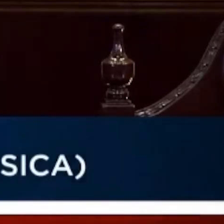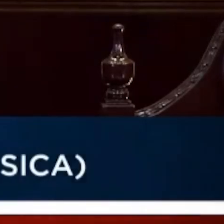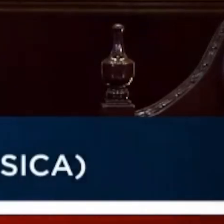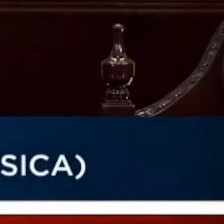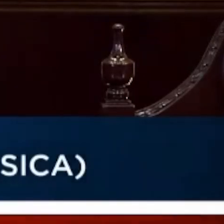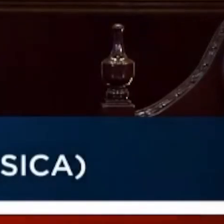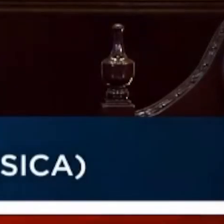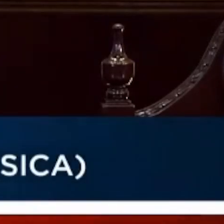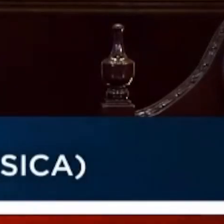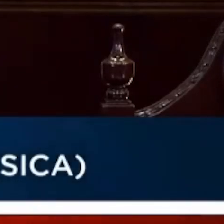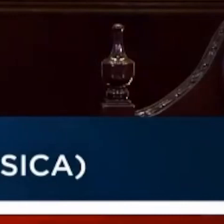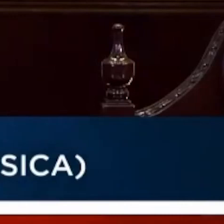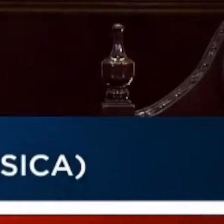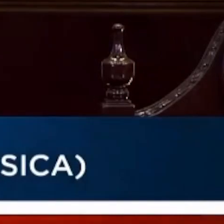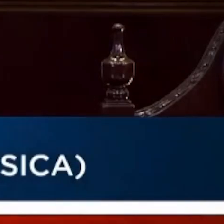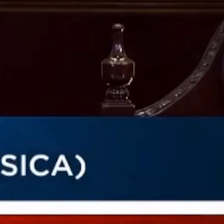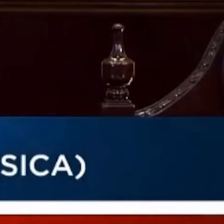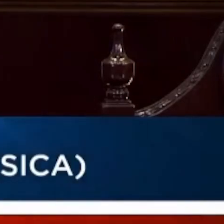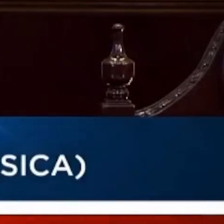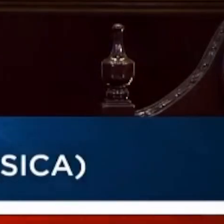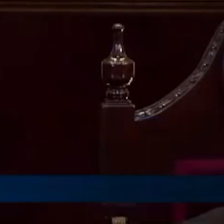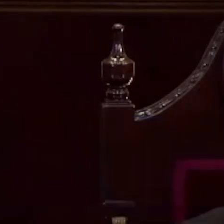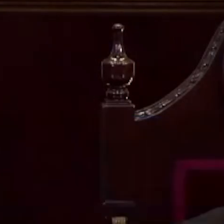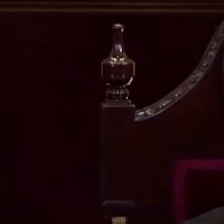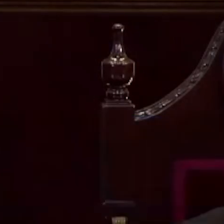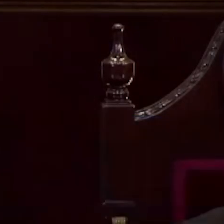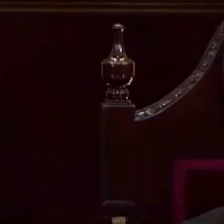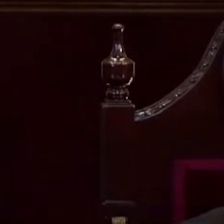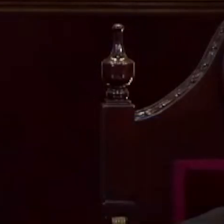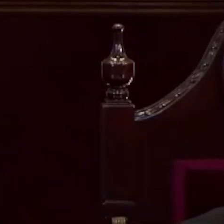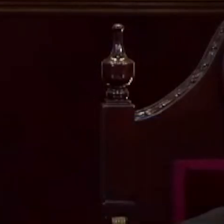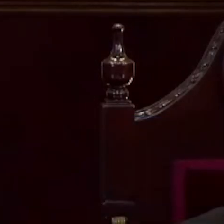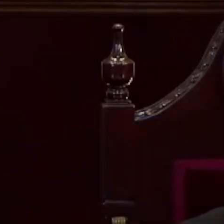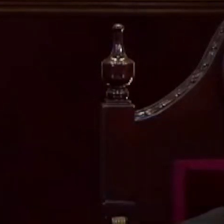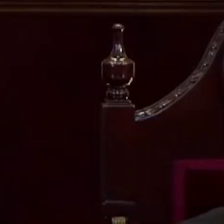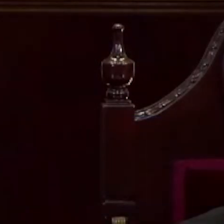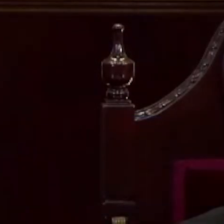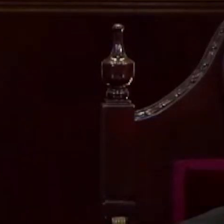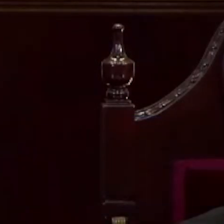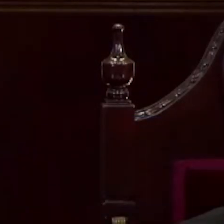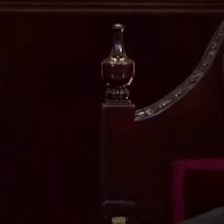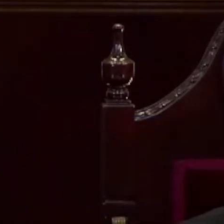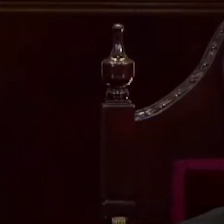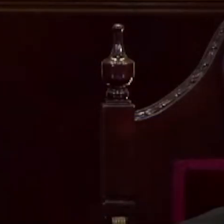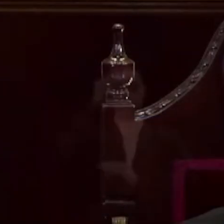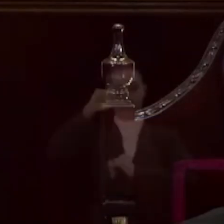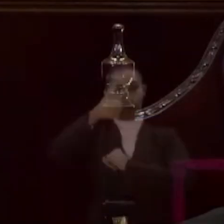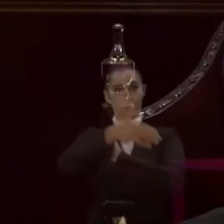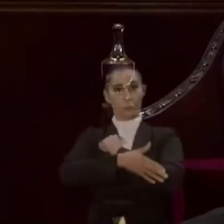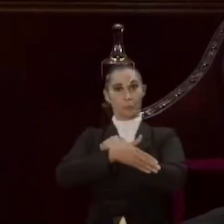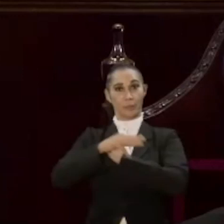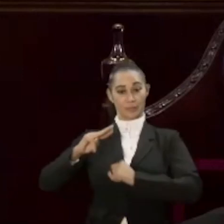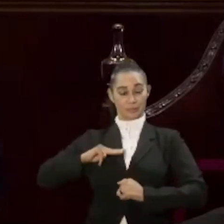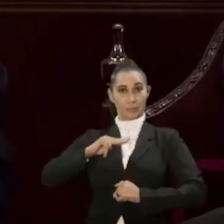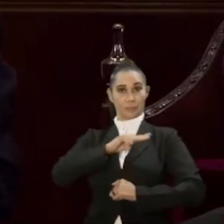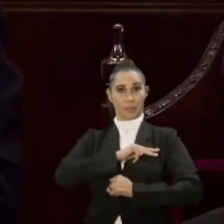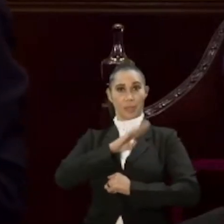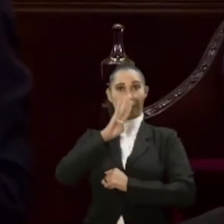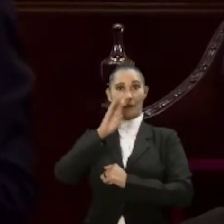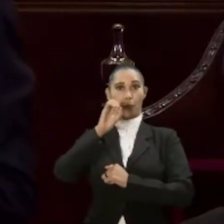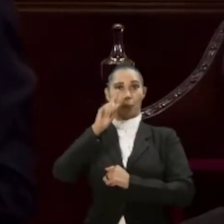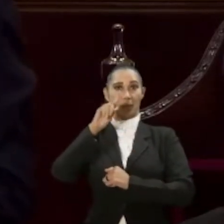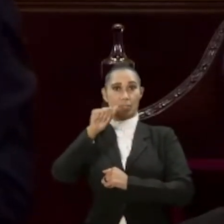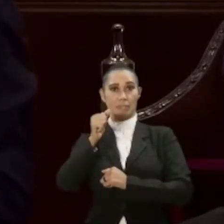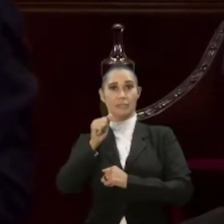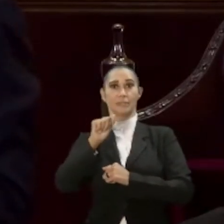julio a diciembre del año pasado y organizó la reunión ordinaria de jefes de Estado y de Gobierno en la cual los países miembros, Belice, Costa Rica, El